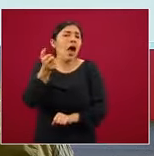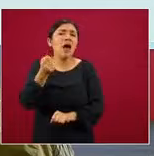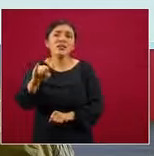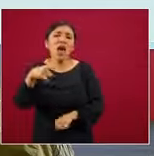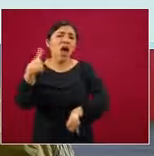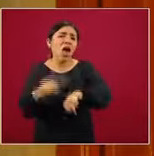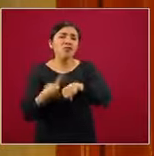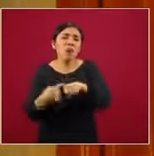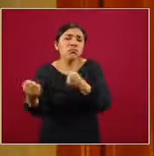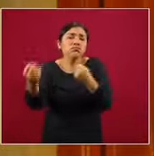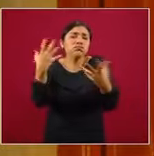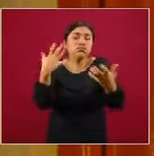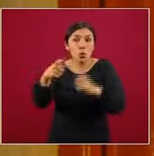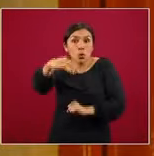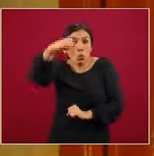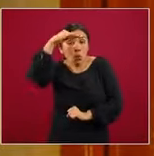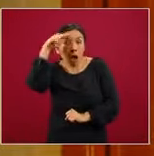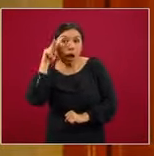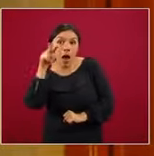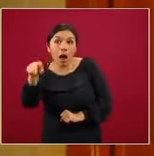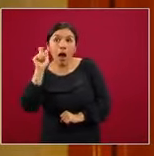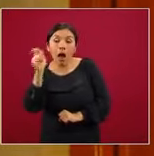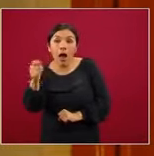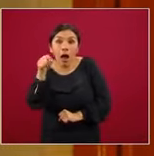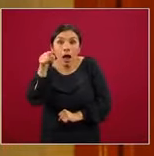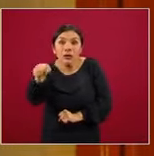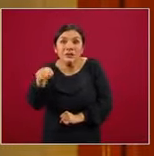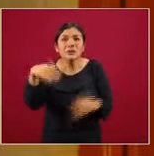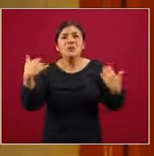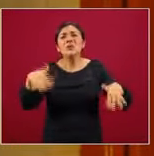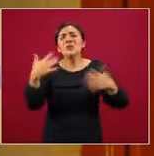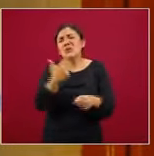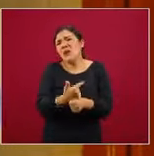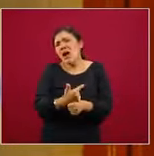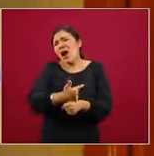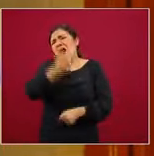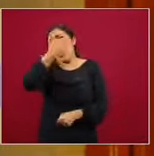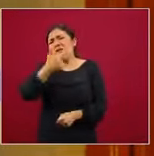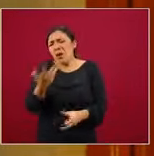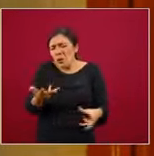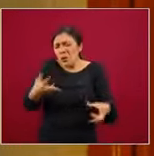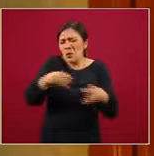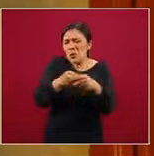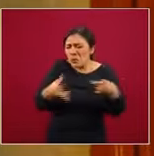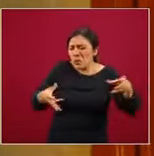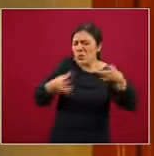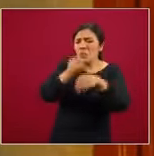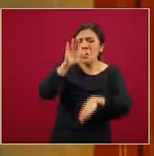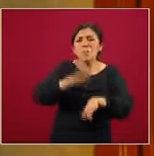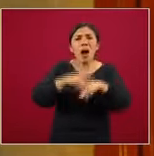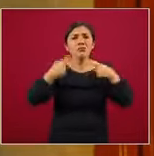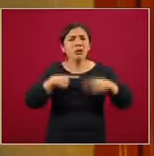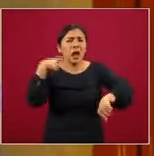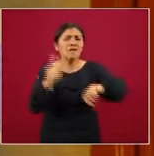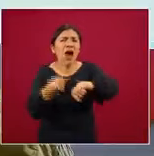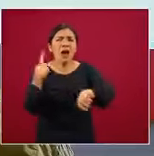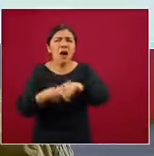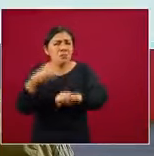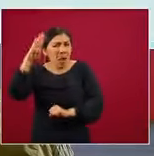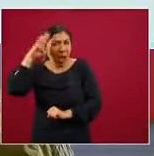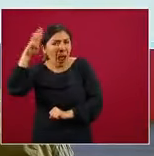epidemia. Y no verlo también como un asunto que fatalmente va acumulando y acumulando y acumulando casos. Esta es una